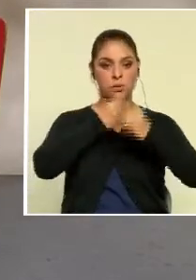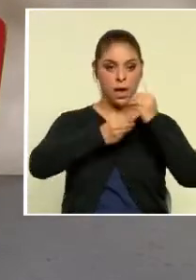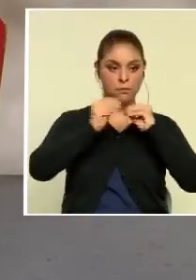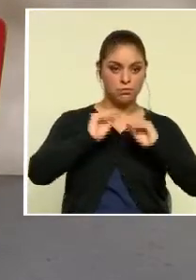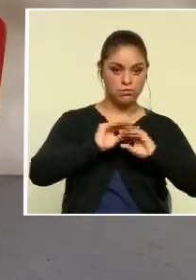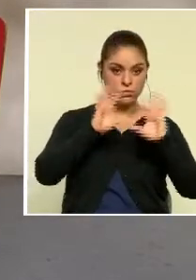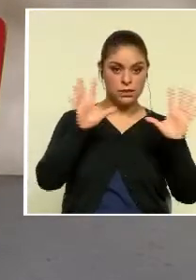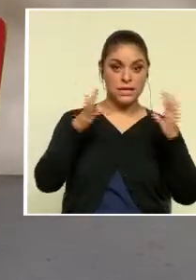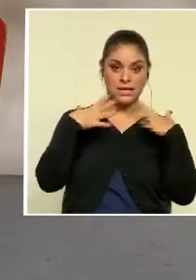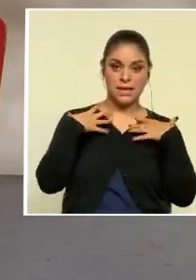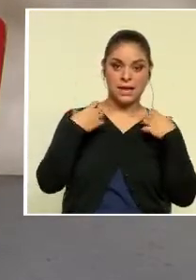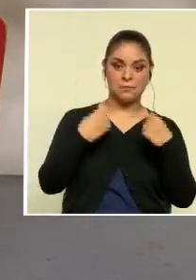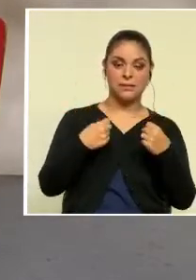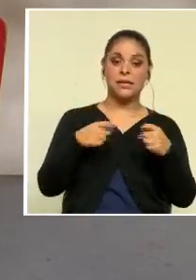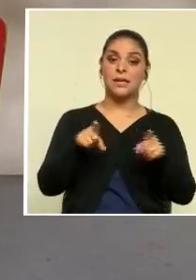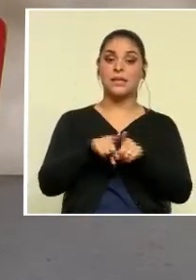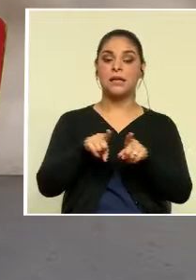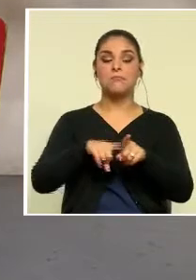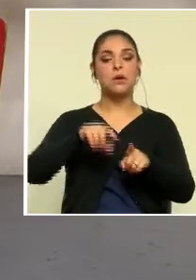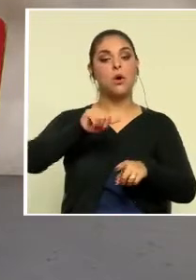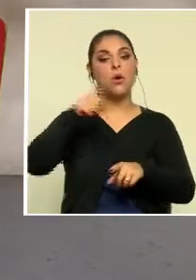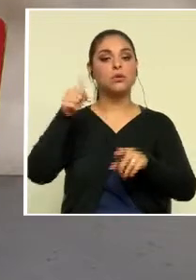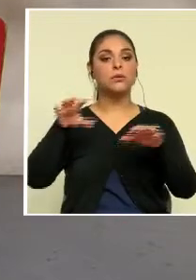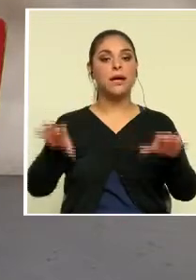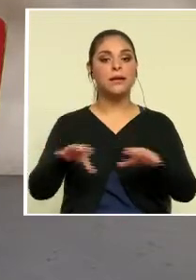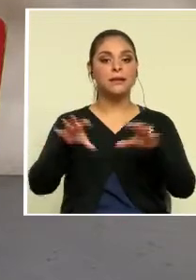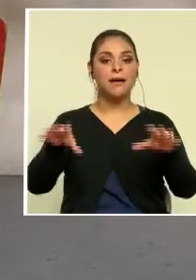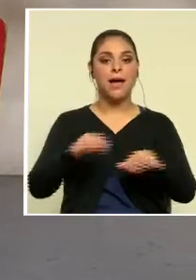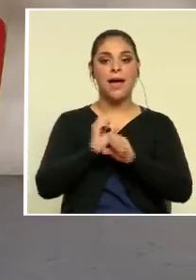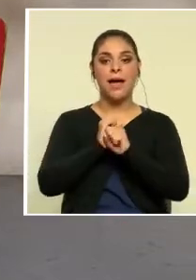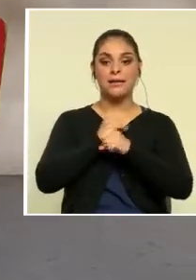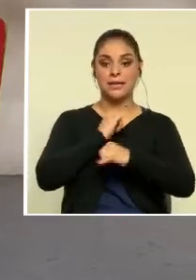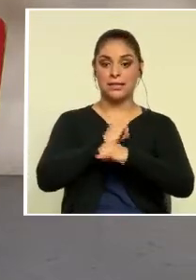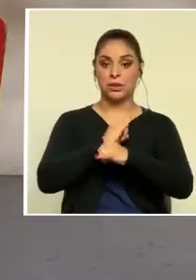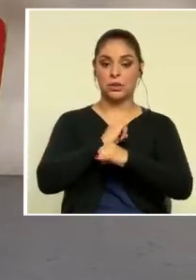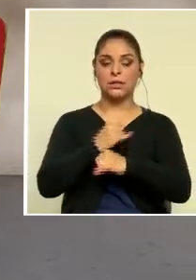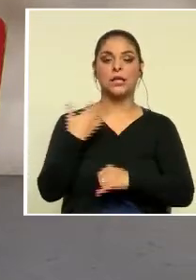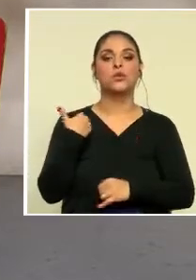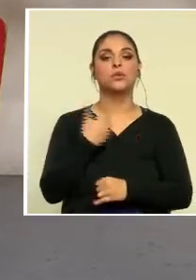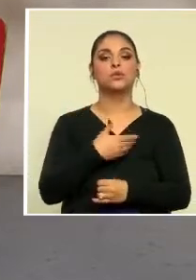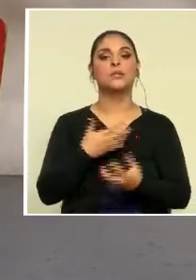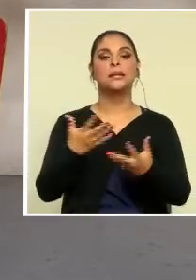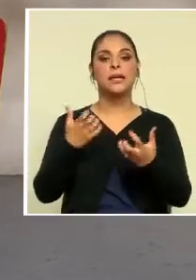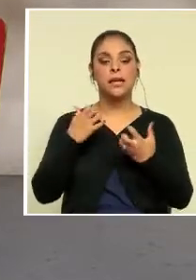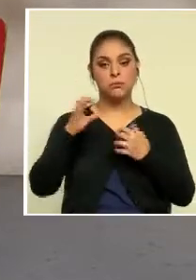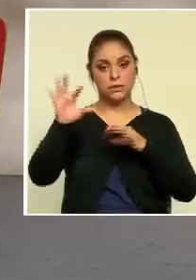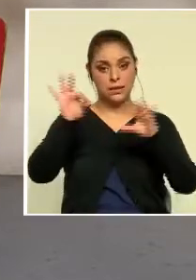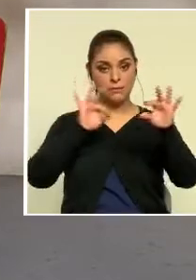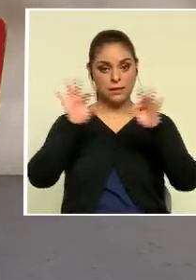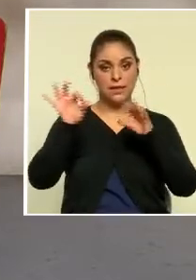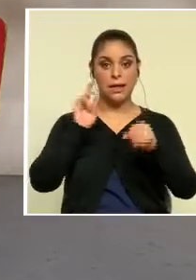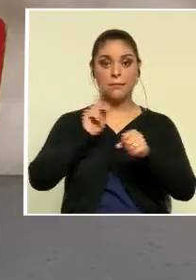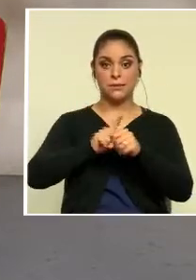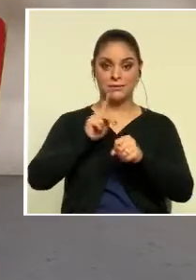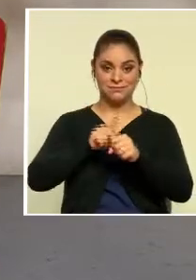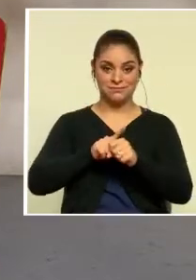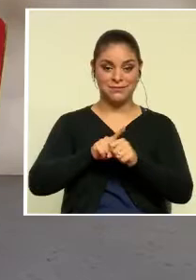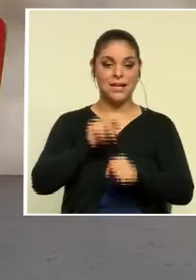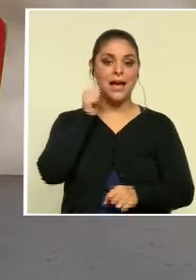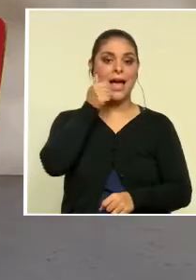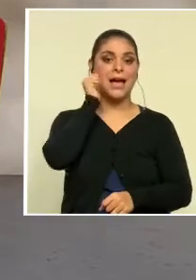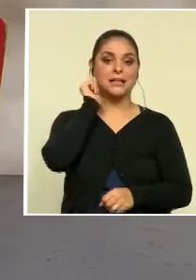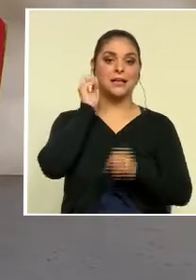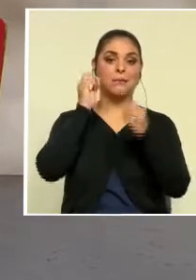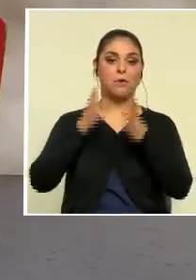mente y también hay otros eventos que hacen en las instituciones a las que nosotros queremos invitarlos a participar a yanina carla lo